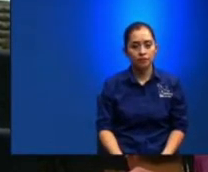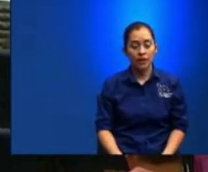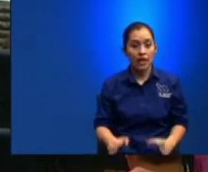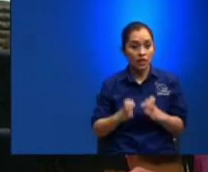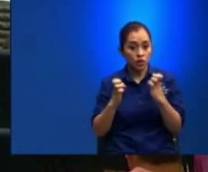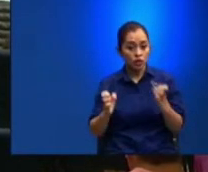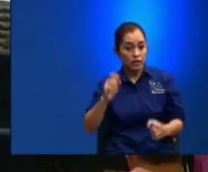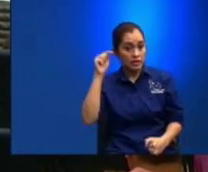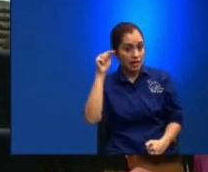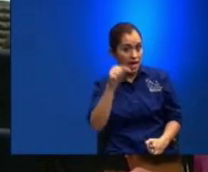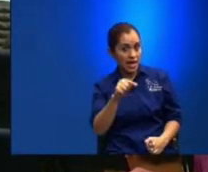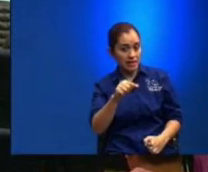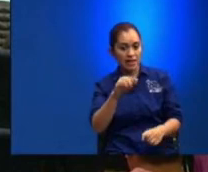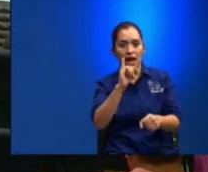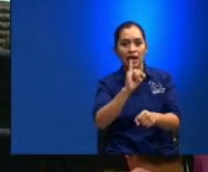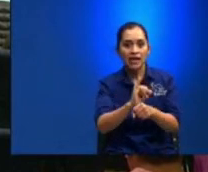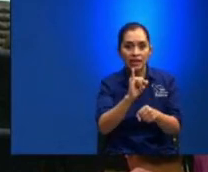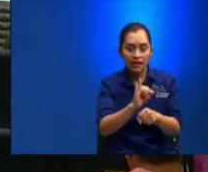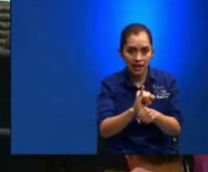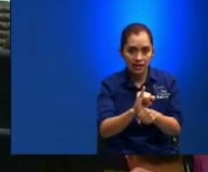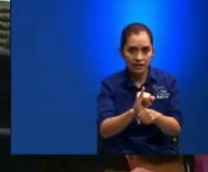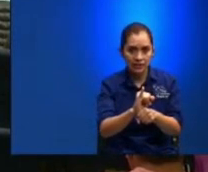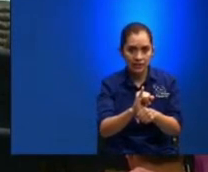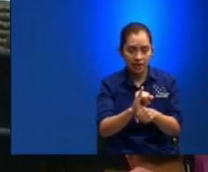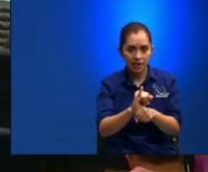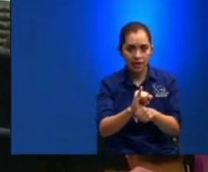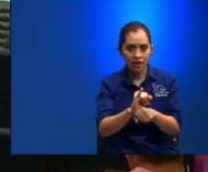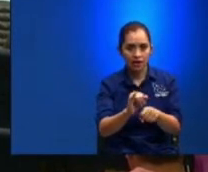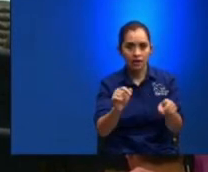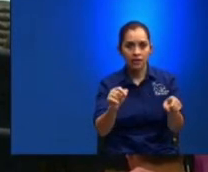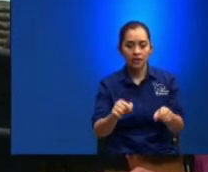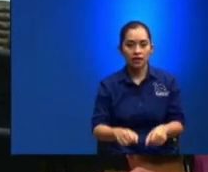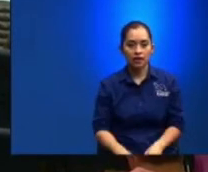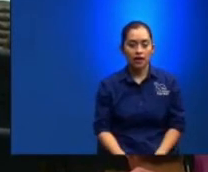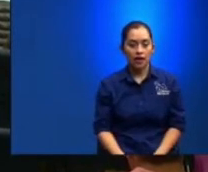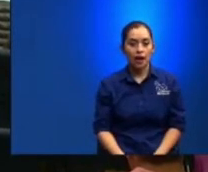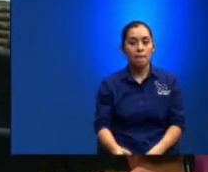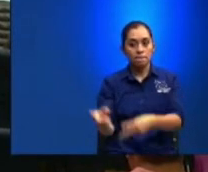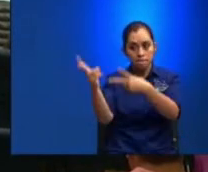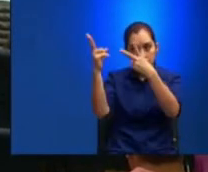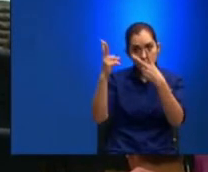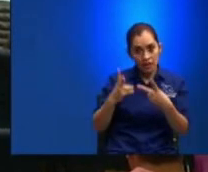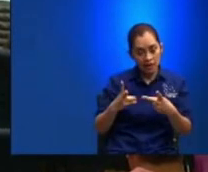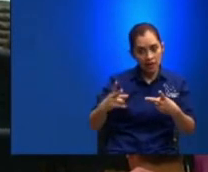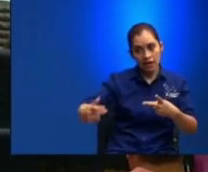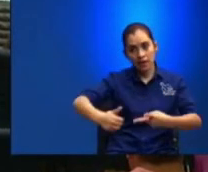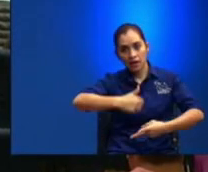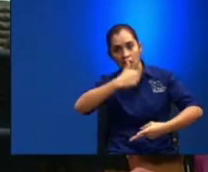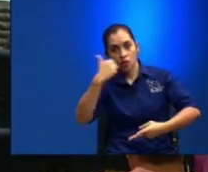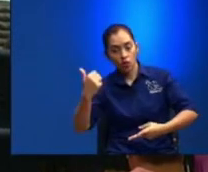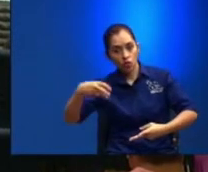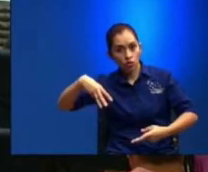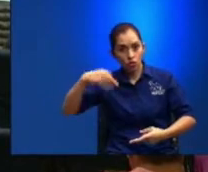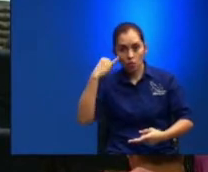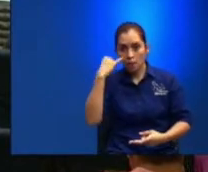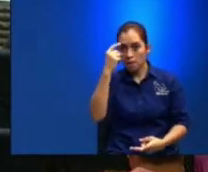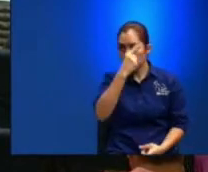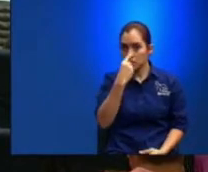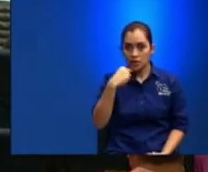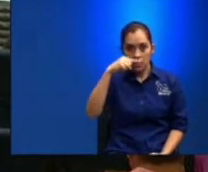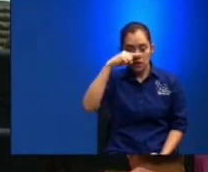misterio proviene de otro misterio que es israel romanos 11 25 lo dice